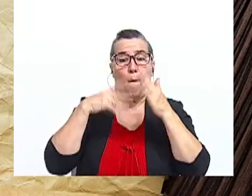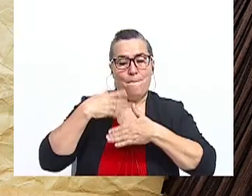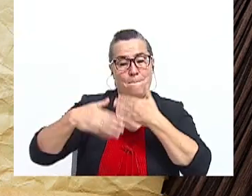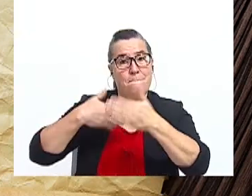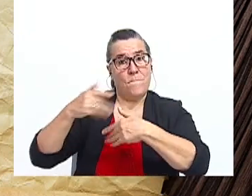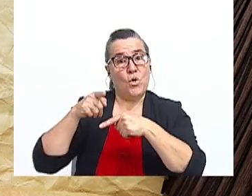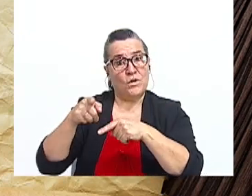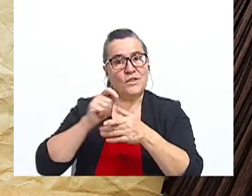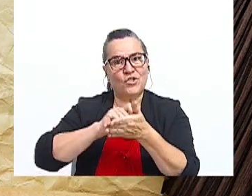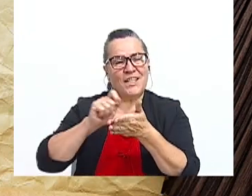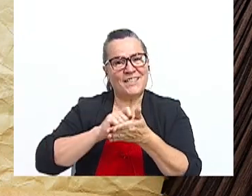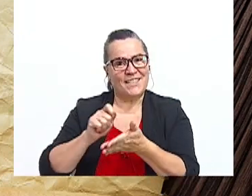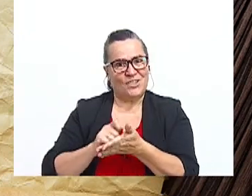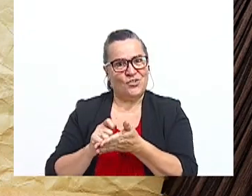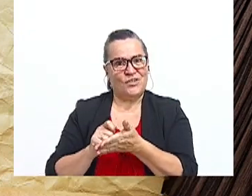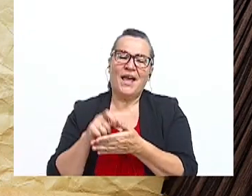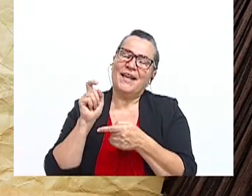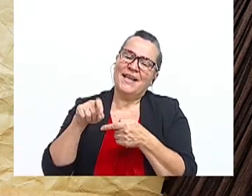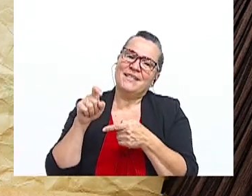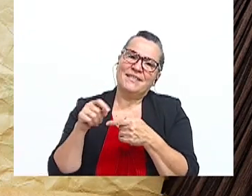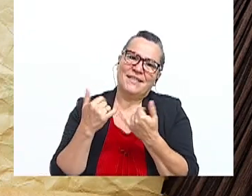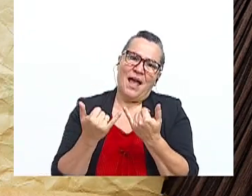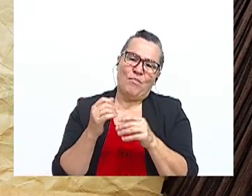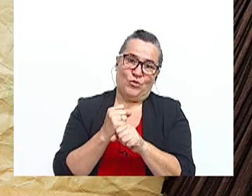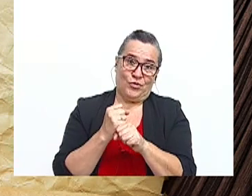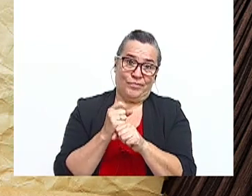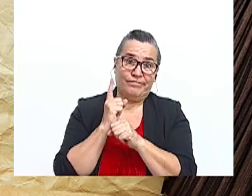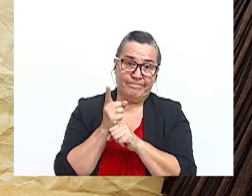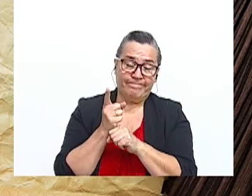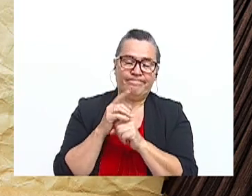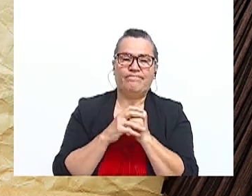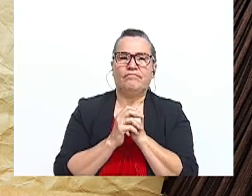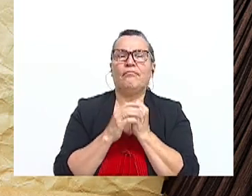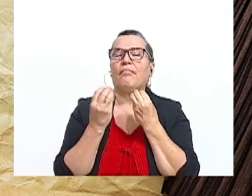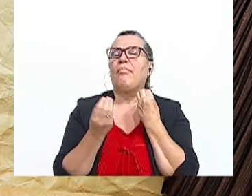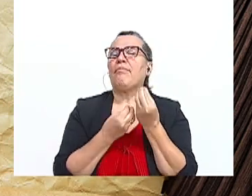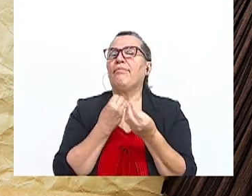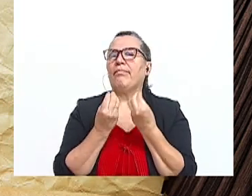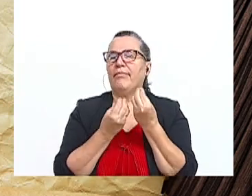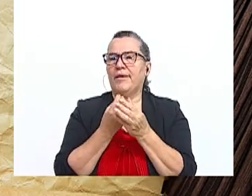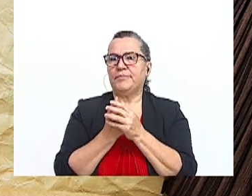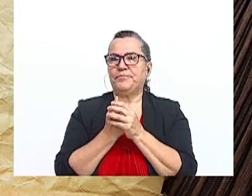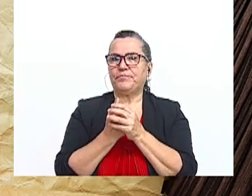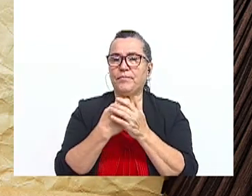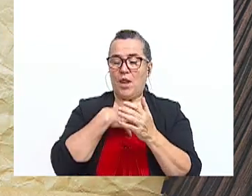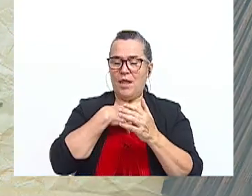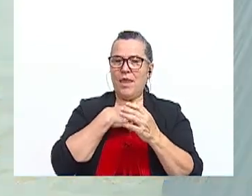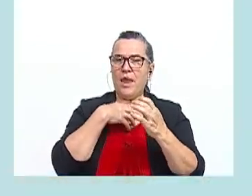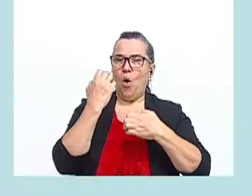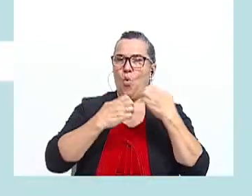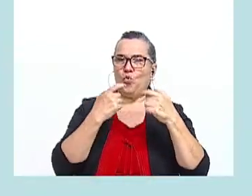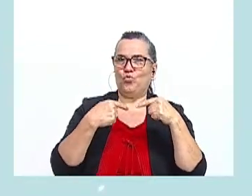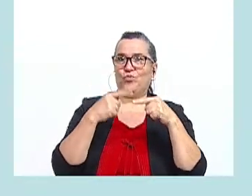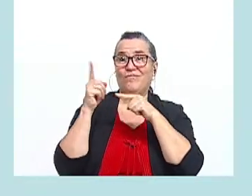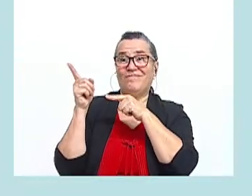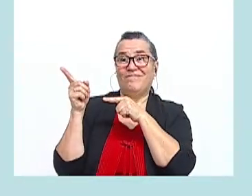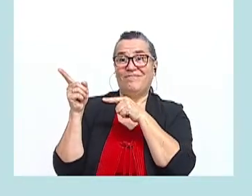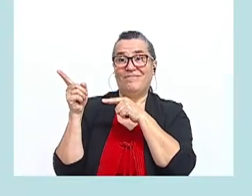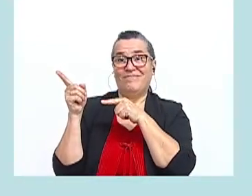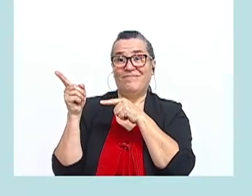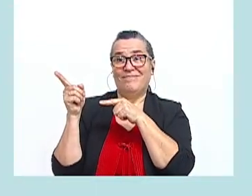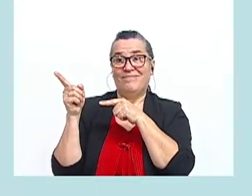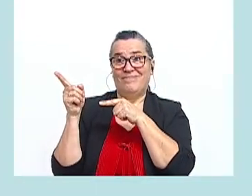proceso de escritura que necesitamos hacer. Vamos ahora con la autoevaluación.